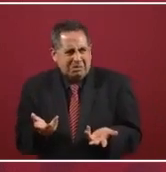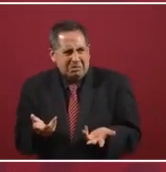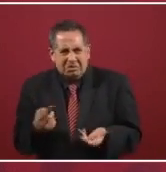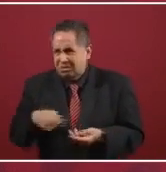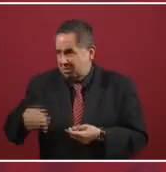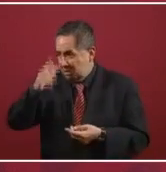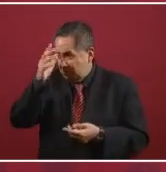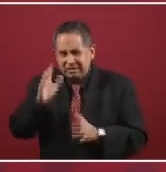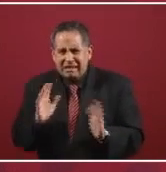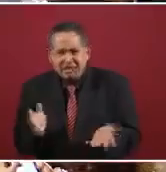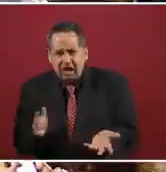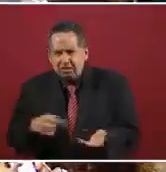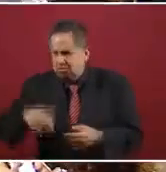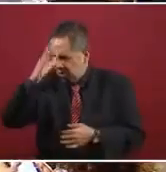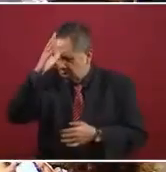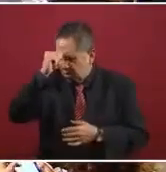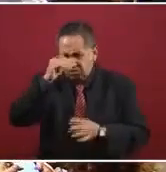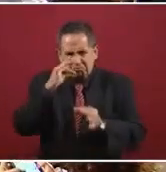acuerdo. Entonces,